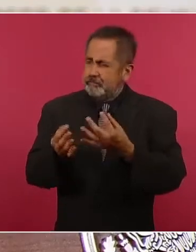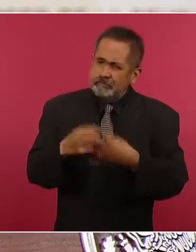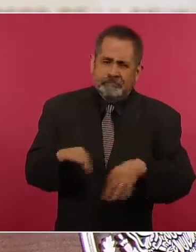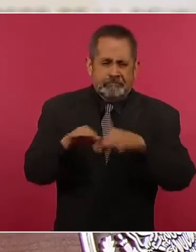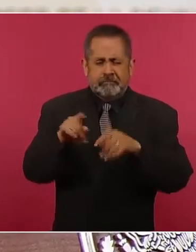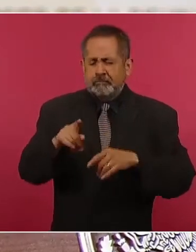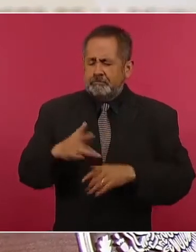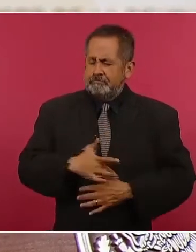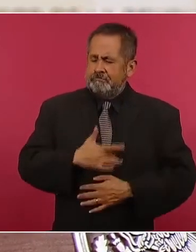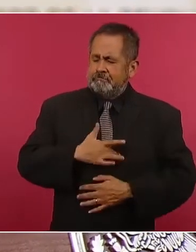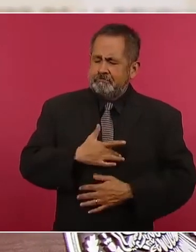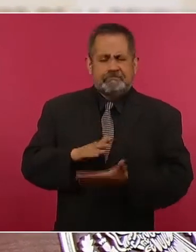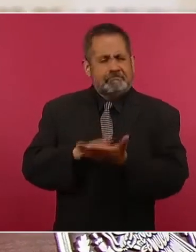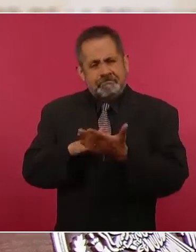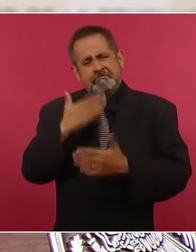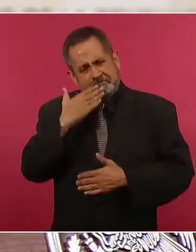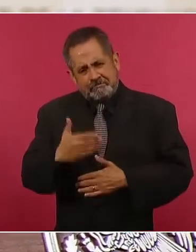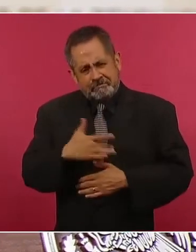importantísimo, muy humano,